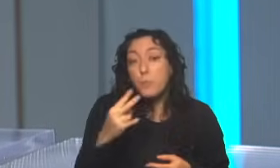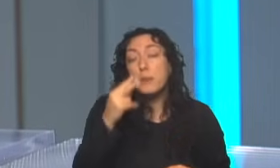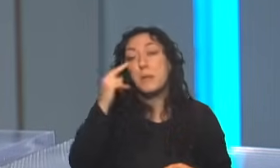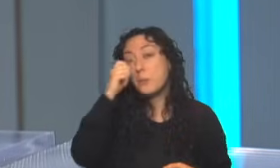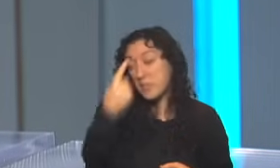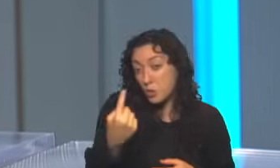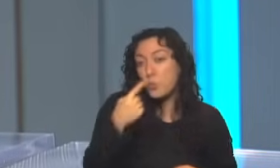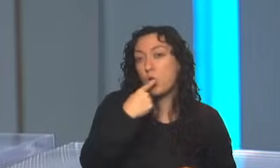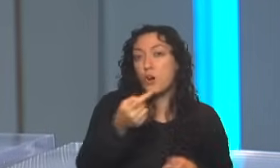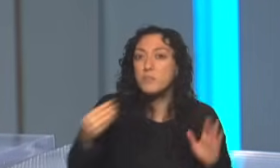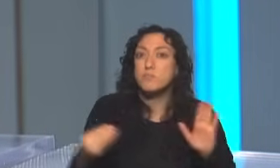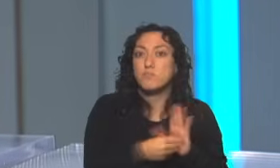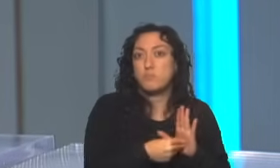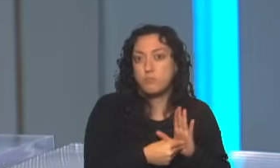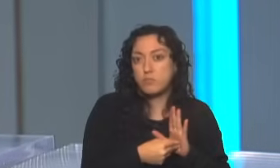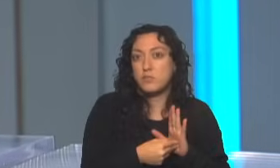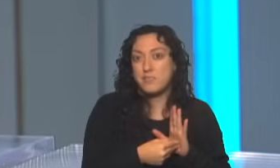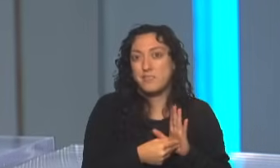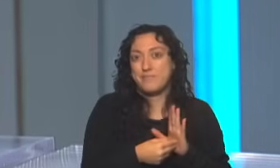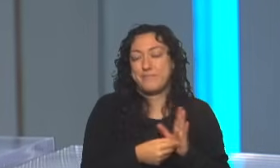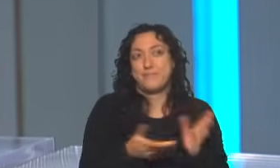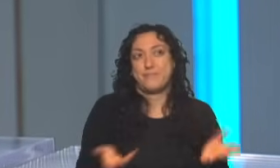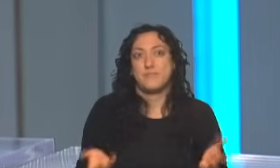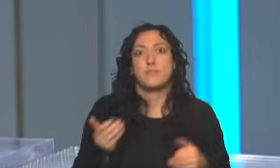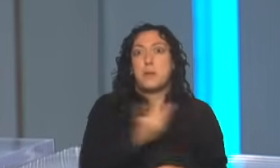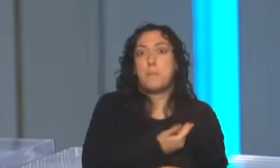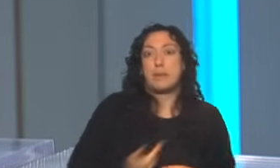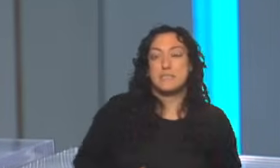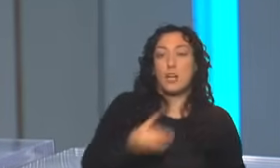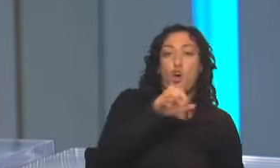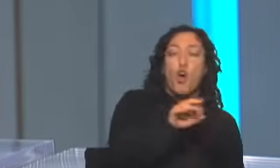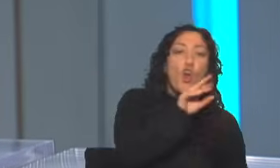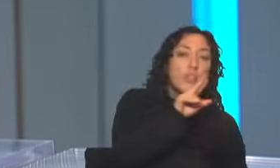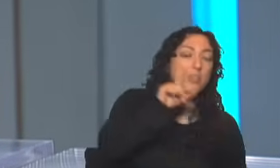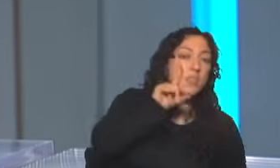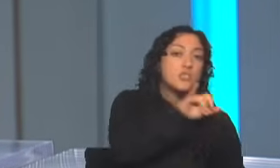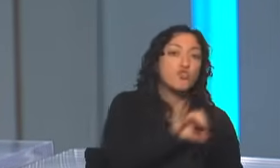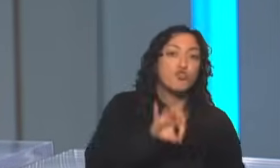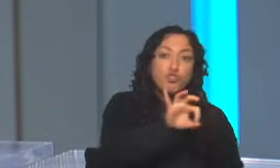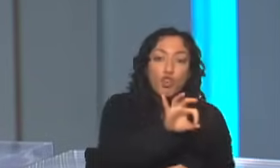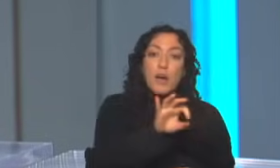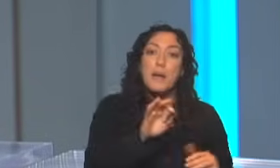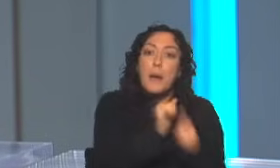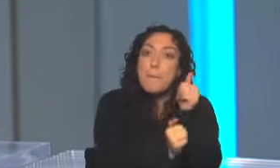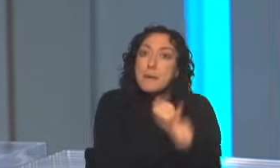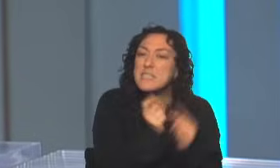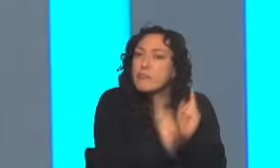que es inconstitucional. El presidente Cortizo intenta mantener a la empresa, aduciendo que eso va a traer